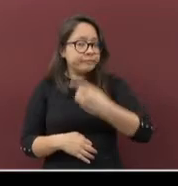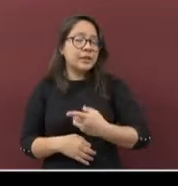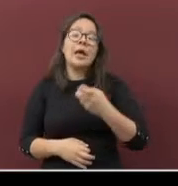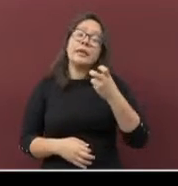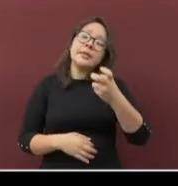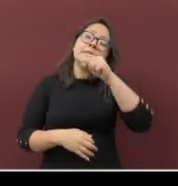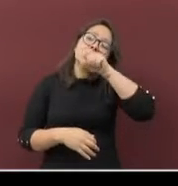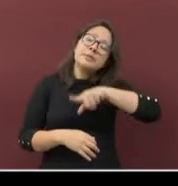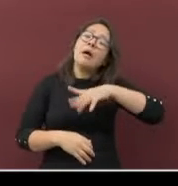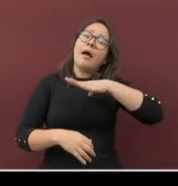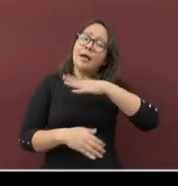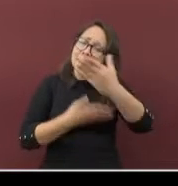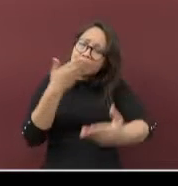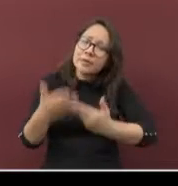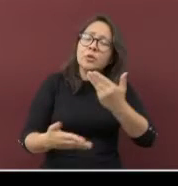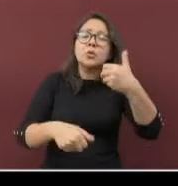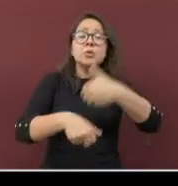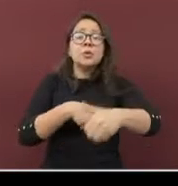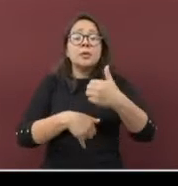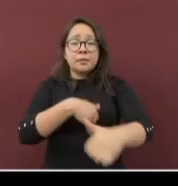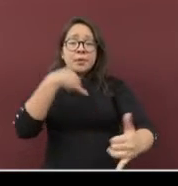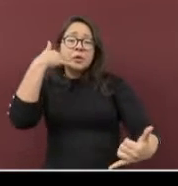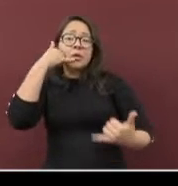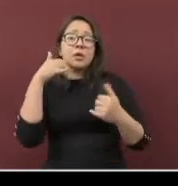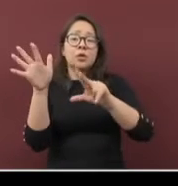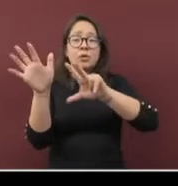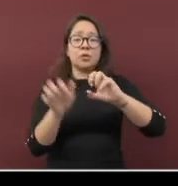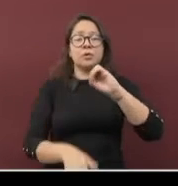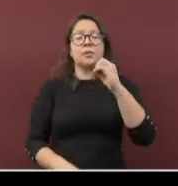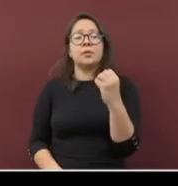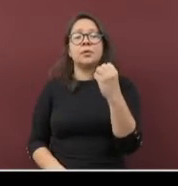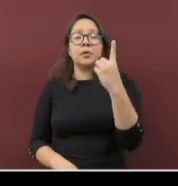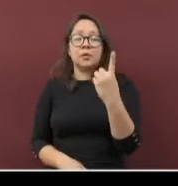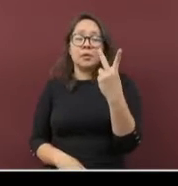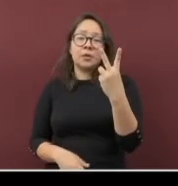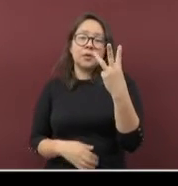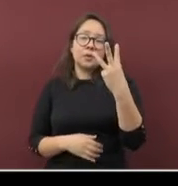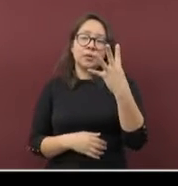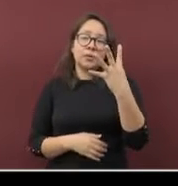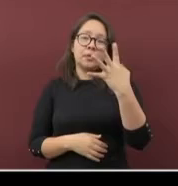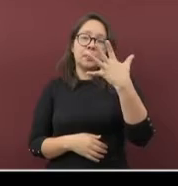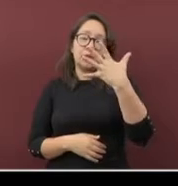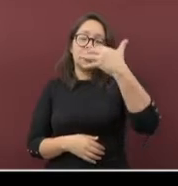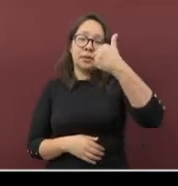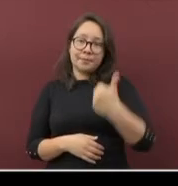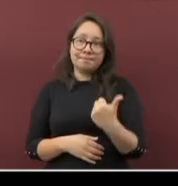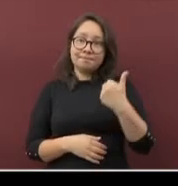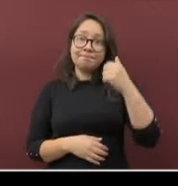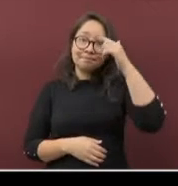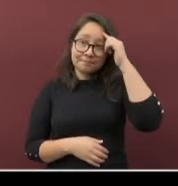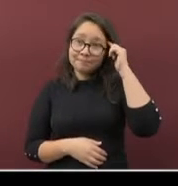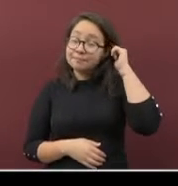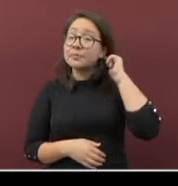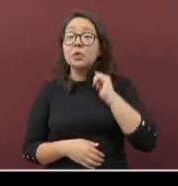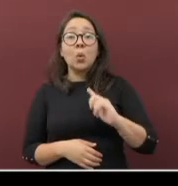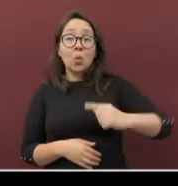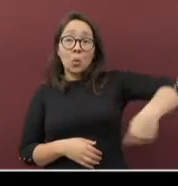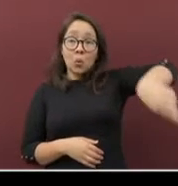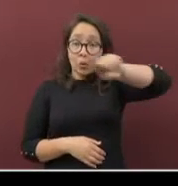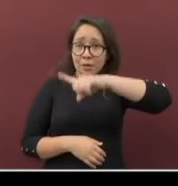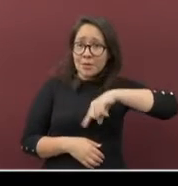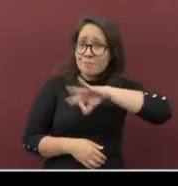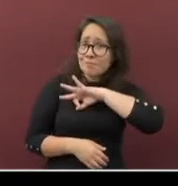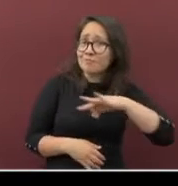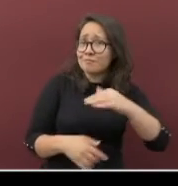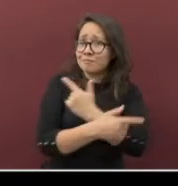su disposición el teléfono ciento 0 1 2 3 4 5 6 al